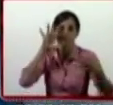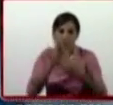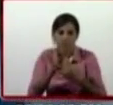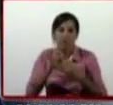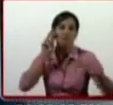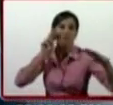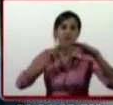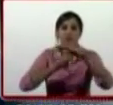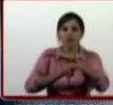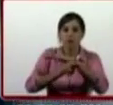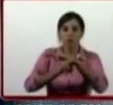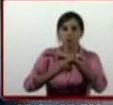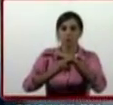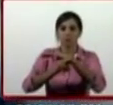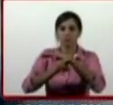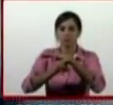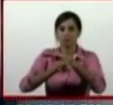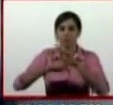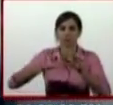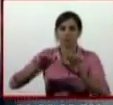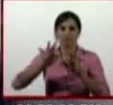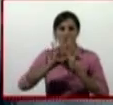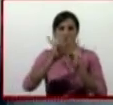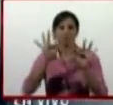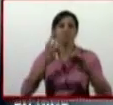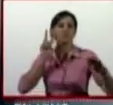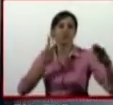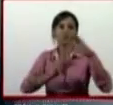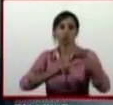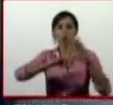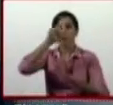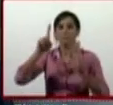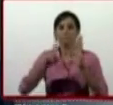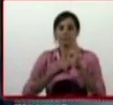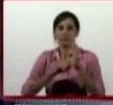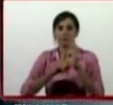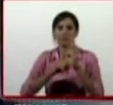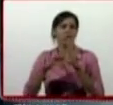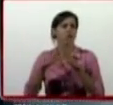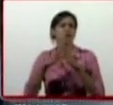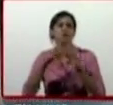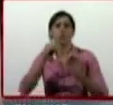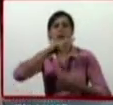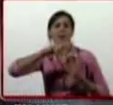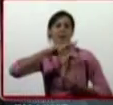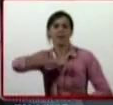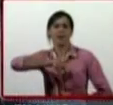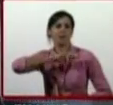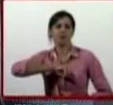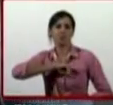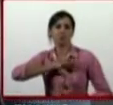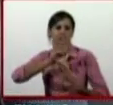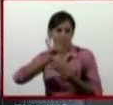inclusive, la cosmovisión del sincretismo religioso espiritual del pueblo venezolano como